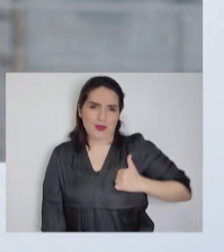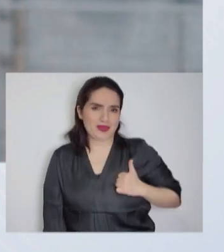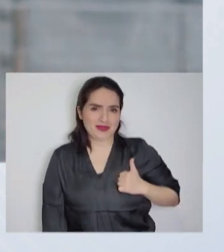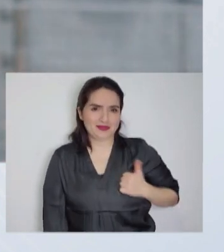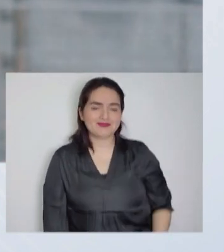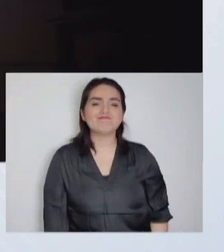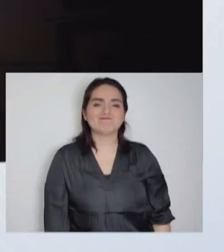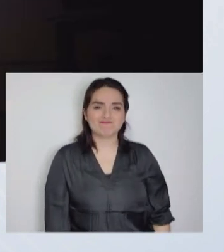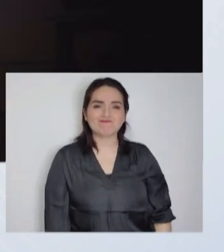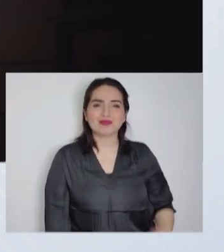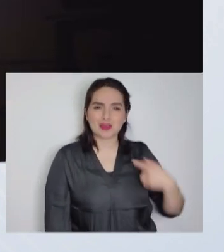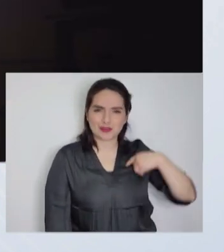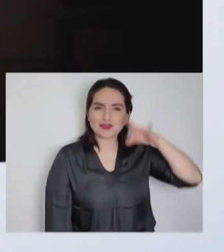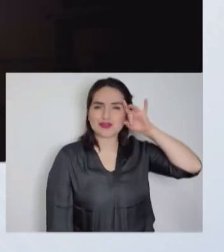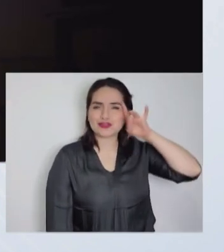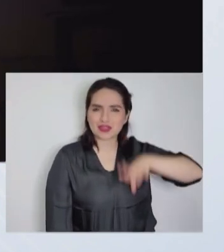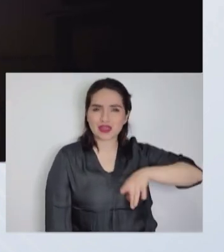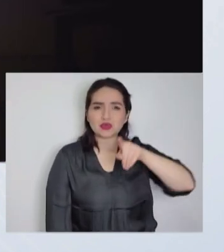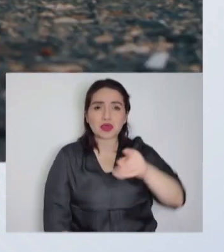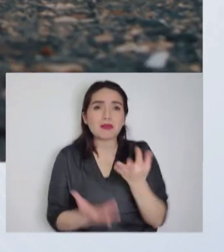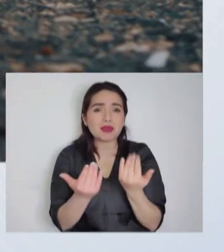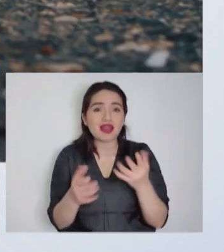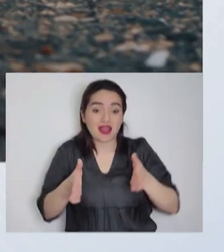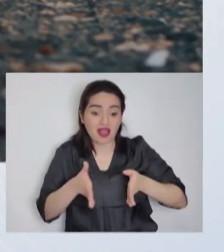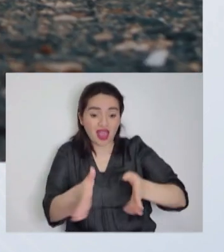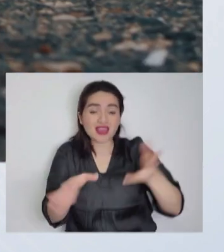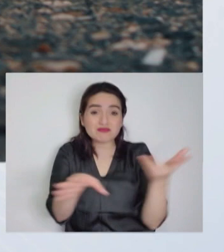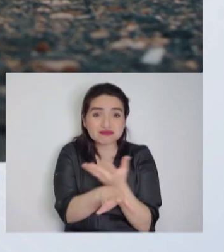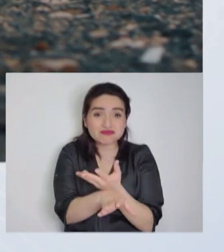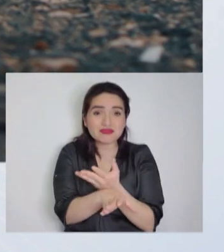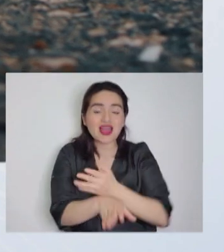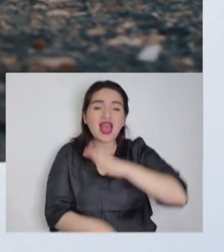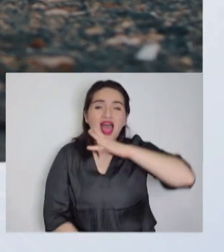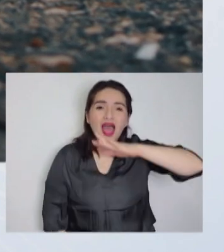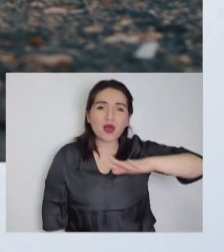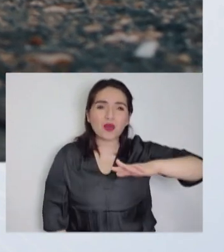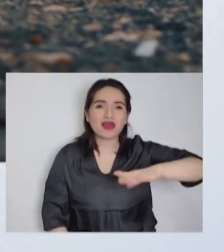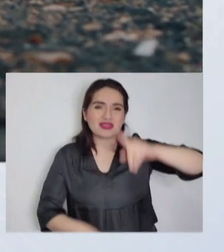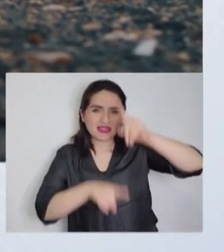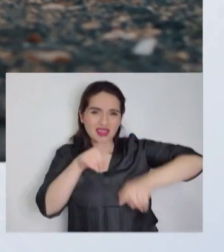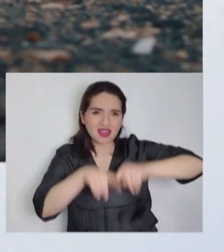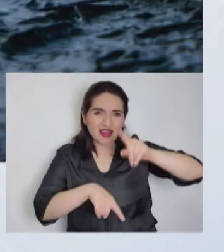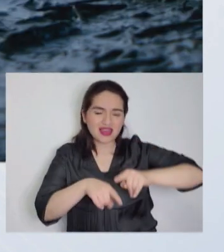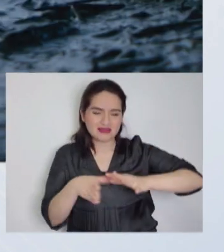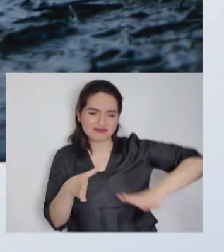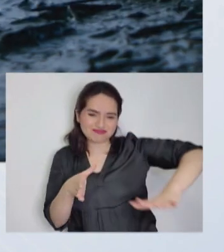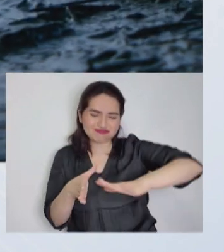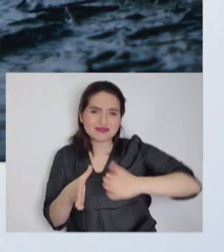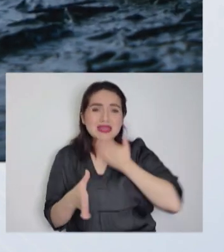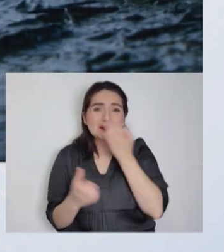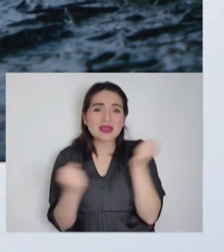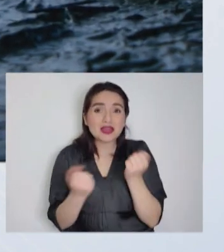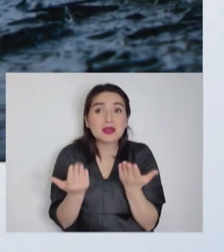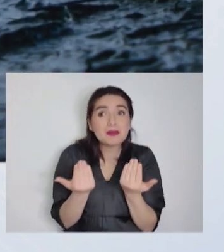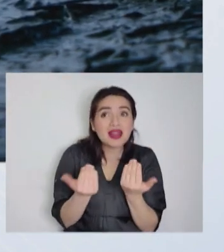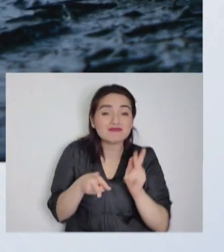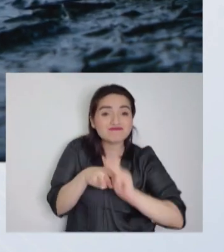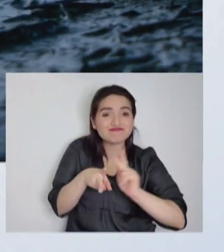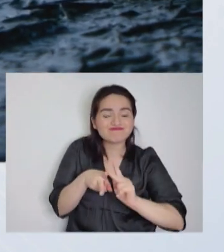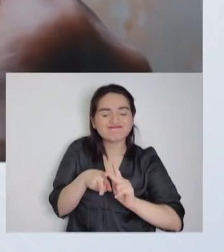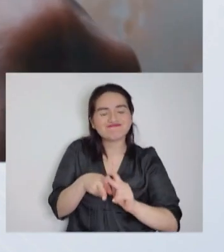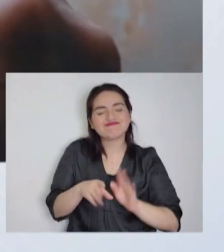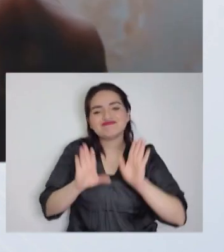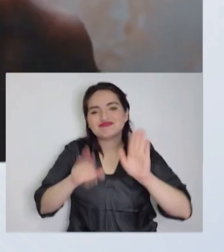que saben jamás cumplirán. Sé que dejaste de esperar que pavimentaran la calle que se llena de barro en